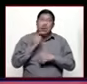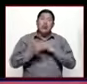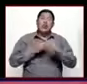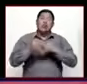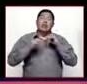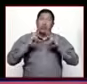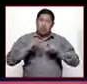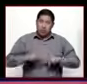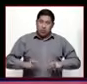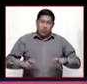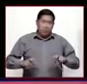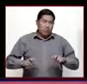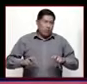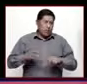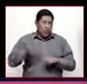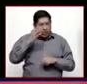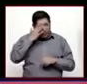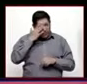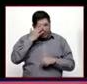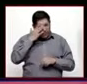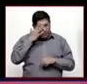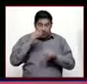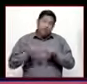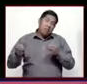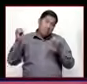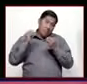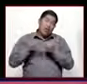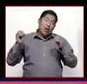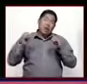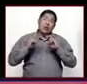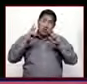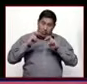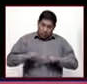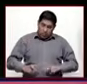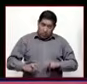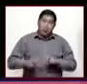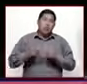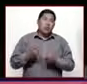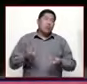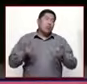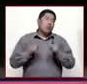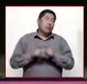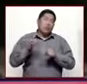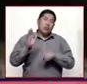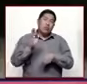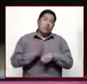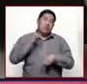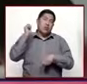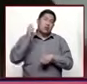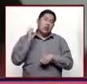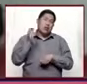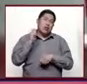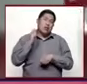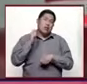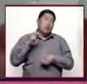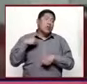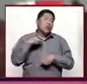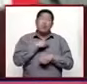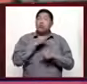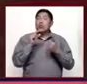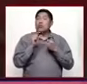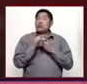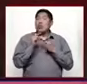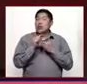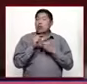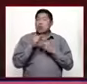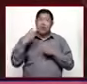por parte de la FELCC, se va a recabar mayor información cuando se les llame como testigos. Agradecemos justamente las palabras